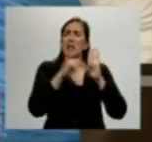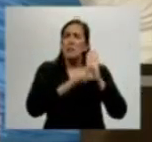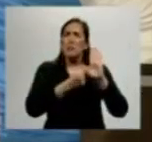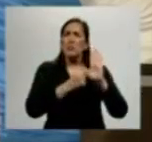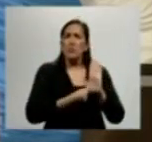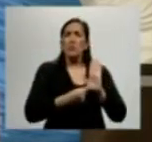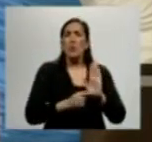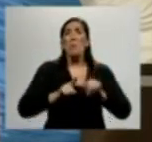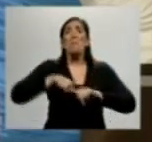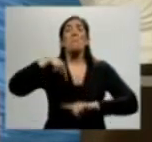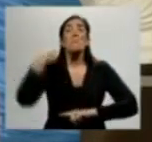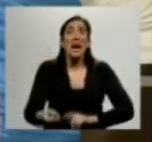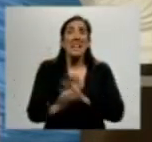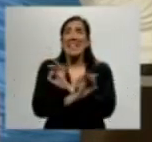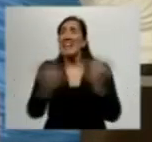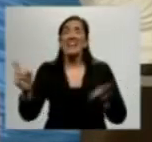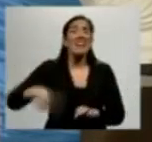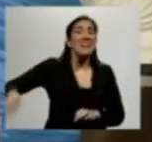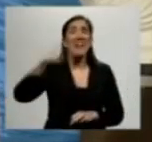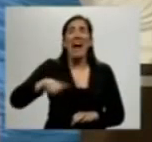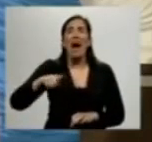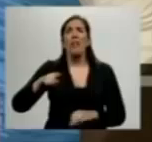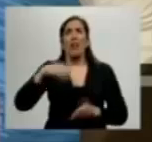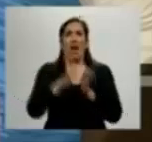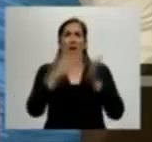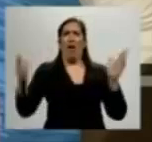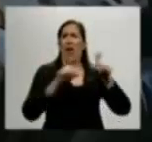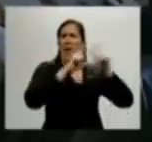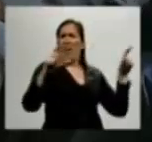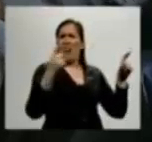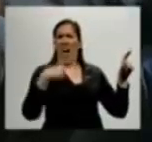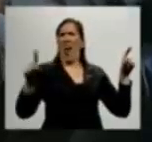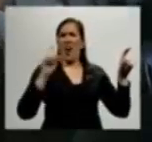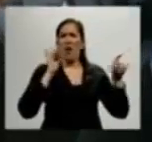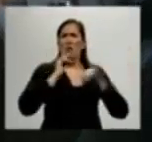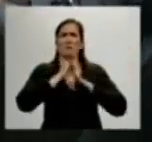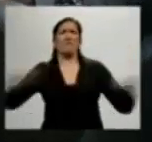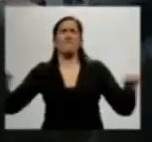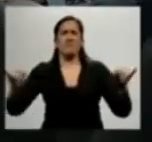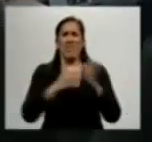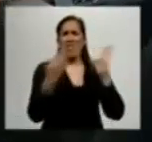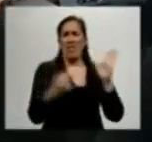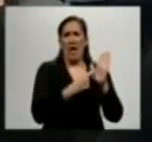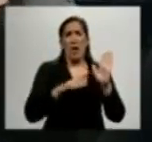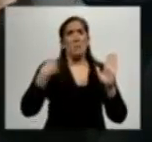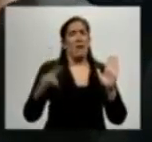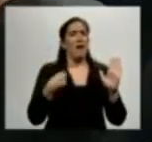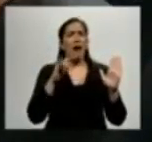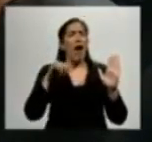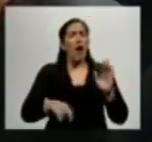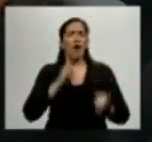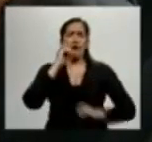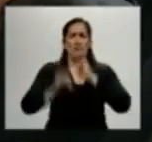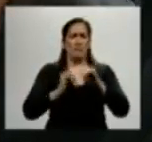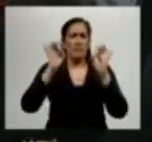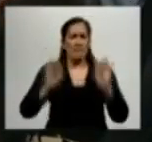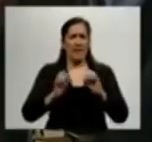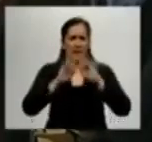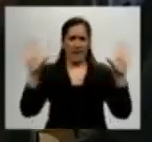que mañana nadie pueda poner un titular extraño en ningún diario. El código